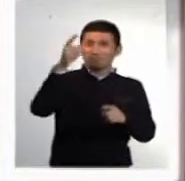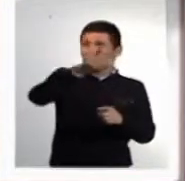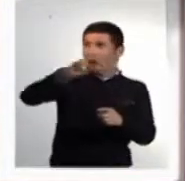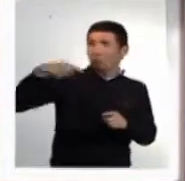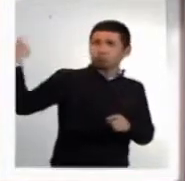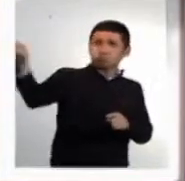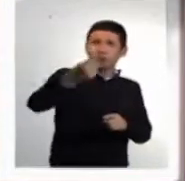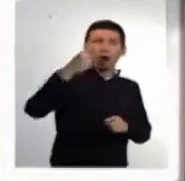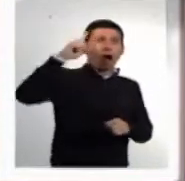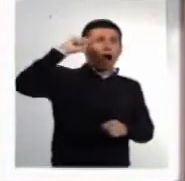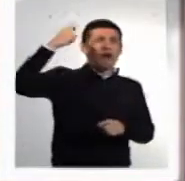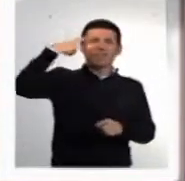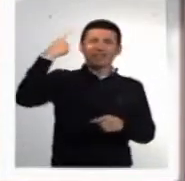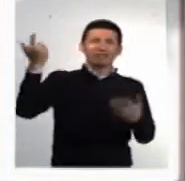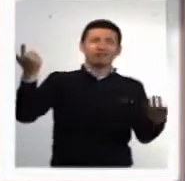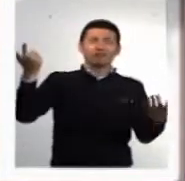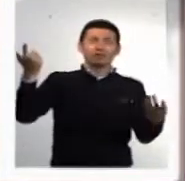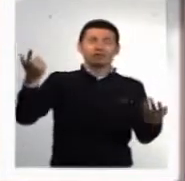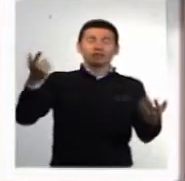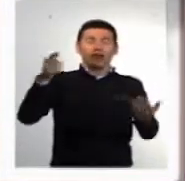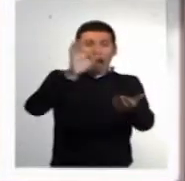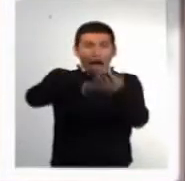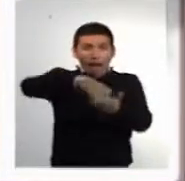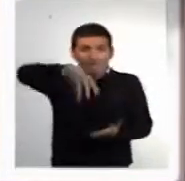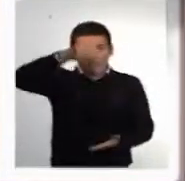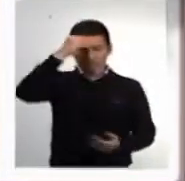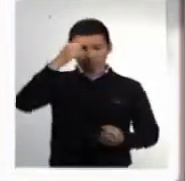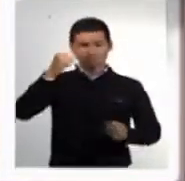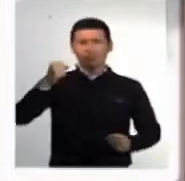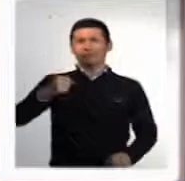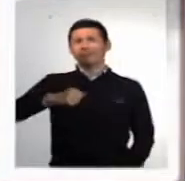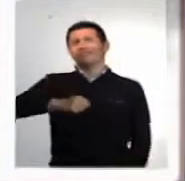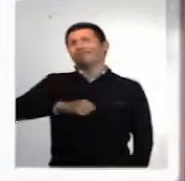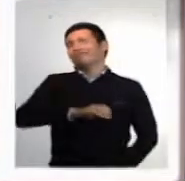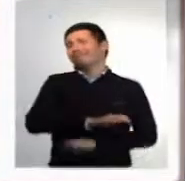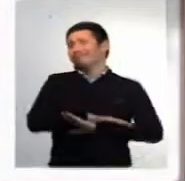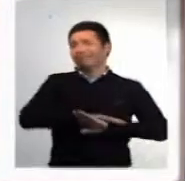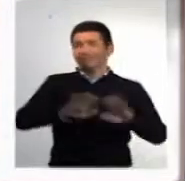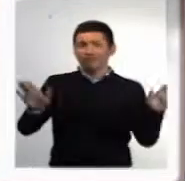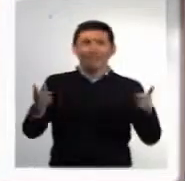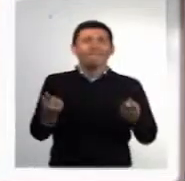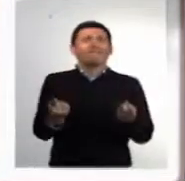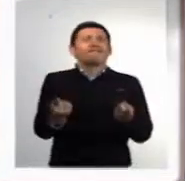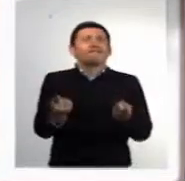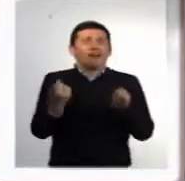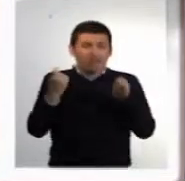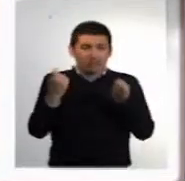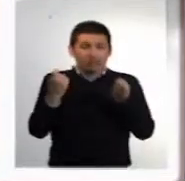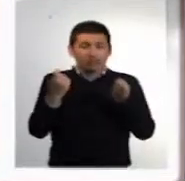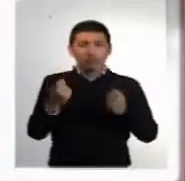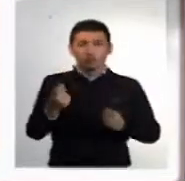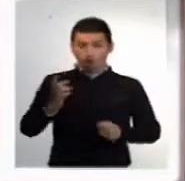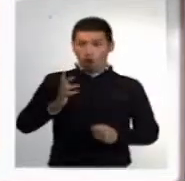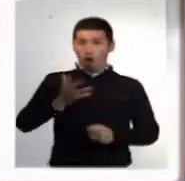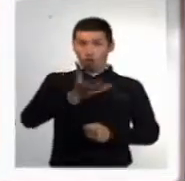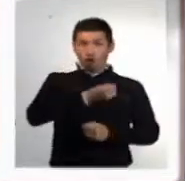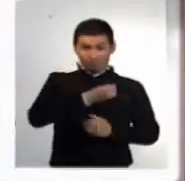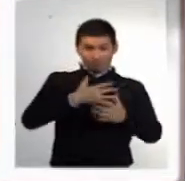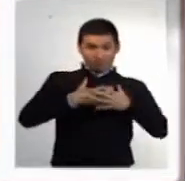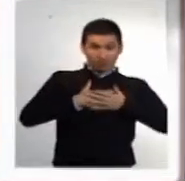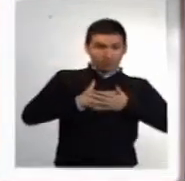y al gobierno todavía le falta mucho por aprender para que realmente